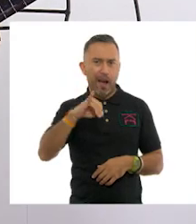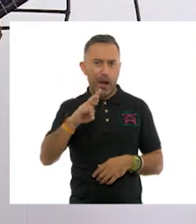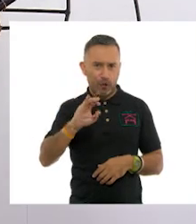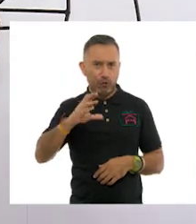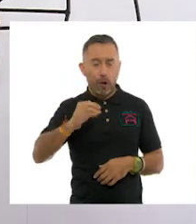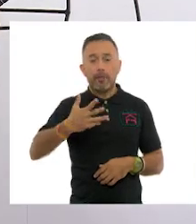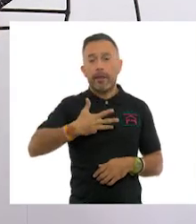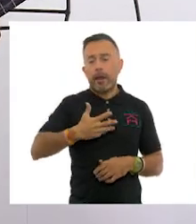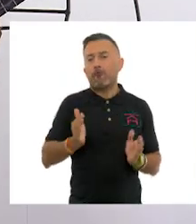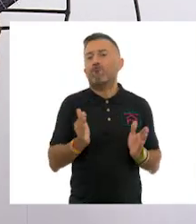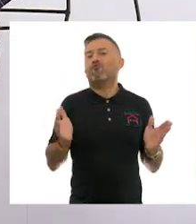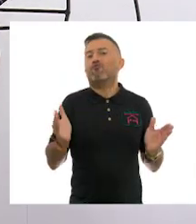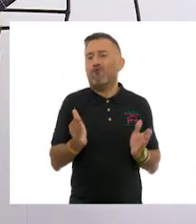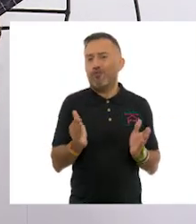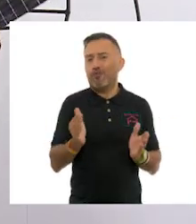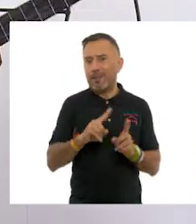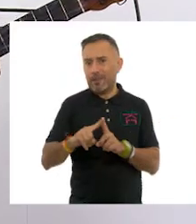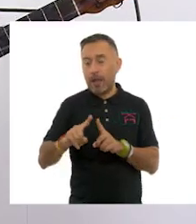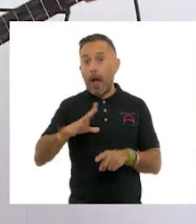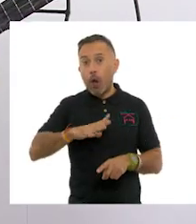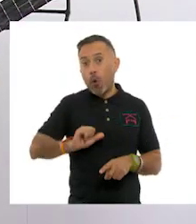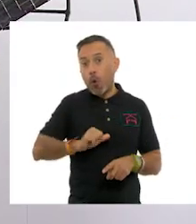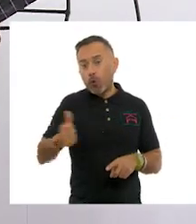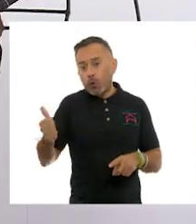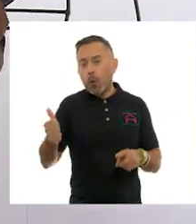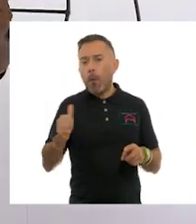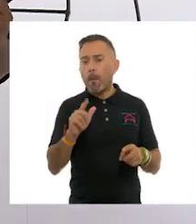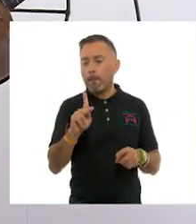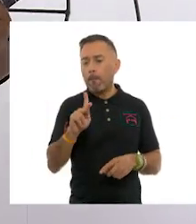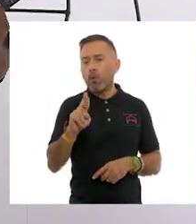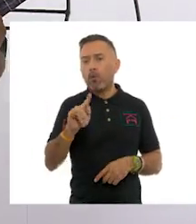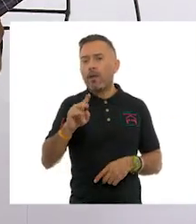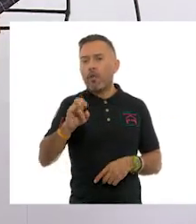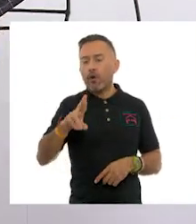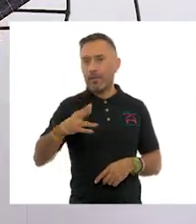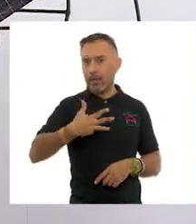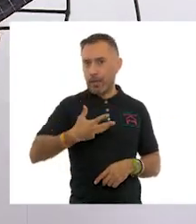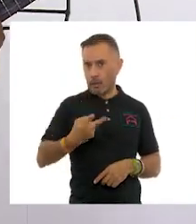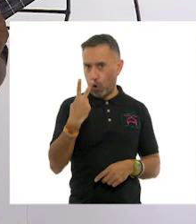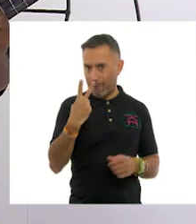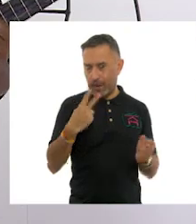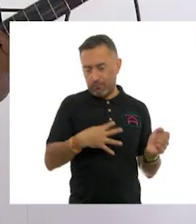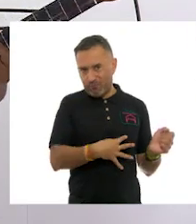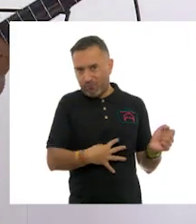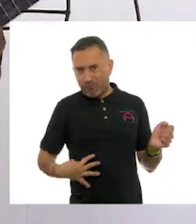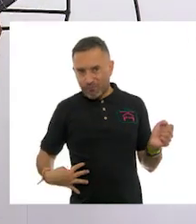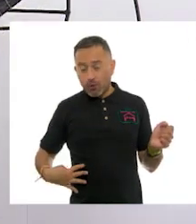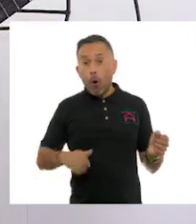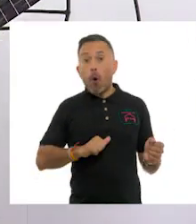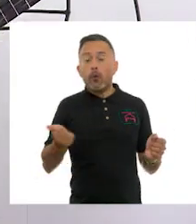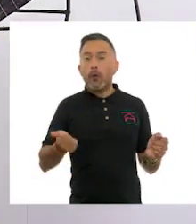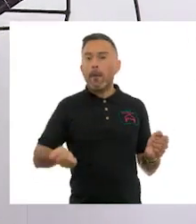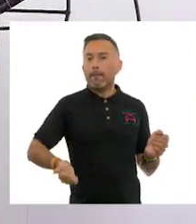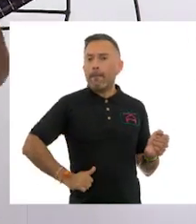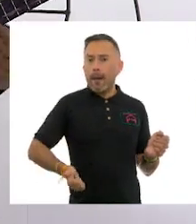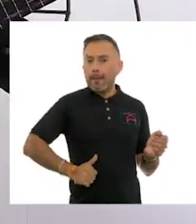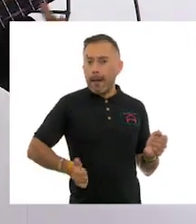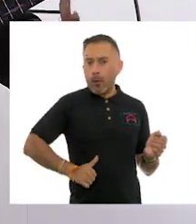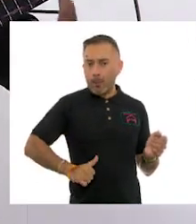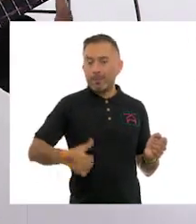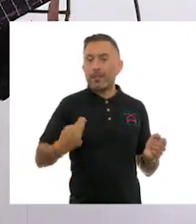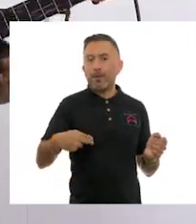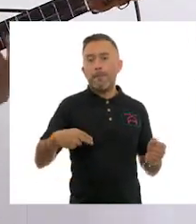y hay uno que se llama punteador que lleva cuerdas dobles. Y también tenemos el bajo, por supuesto, que le llamamos la leona,